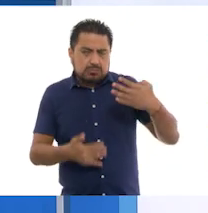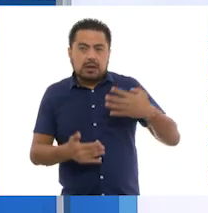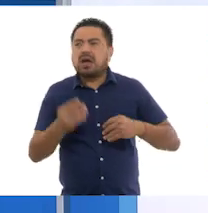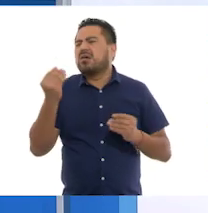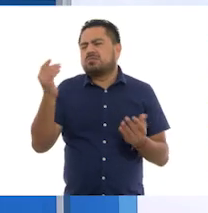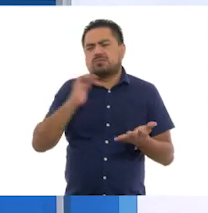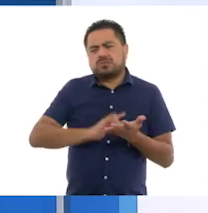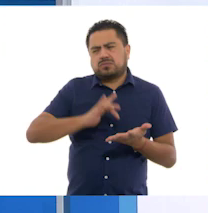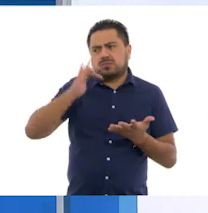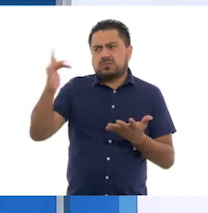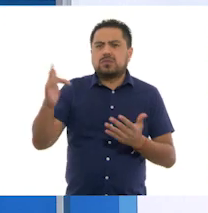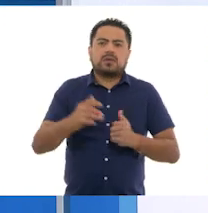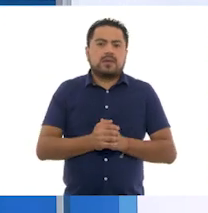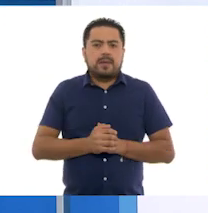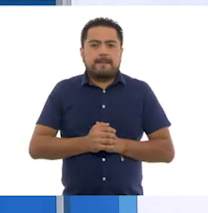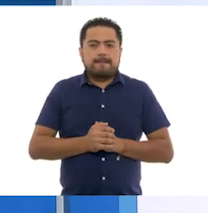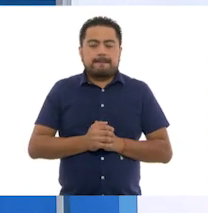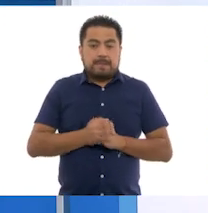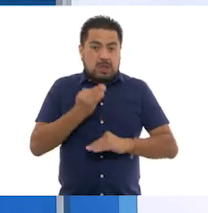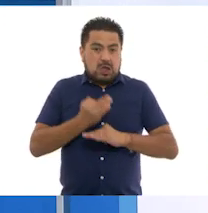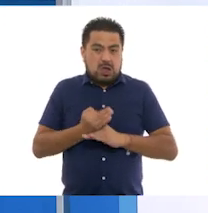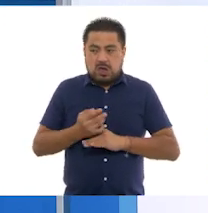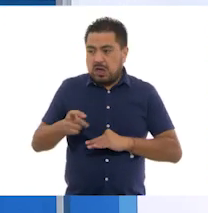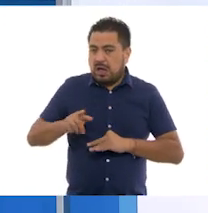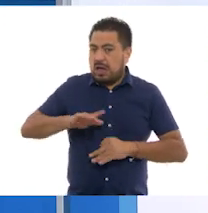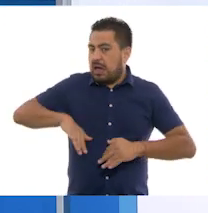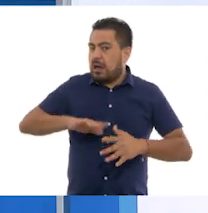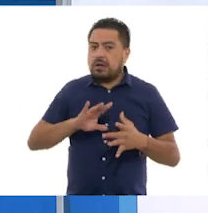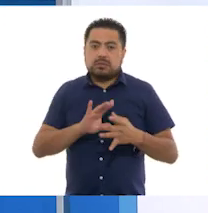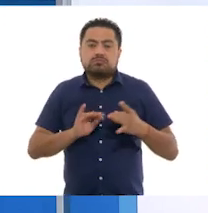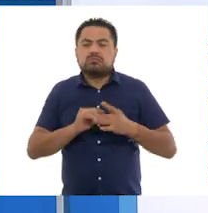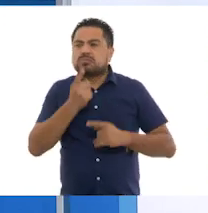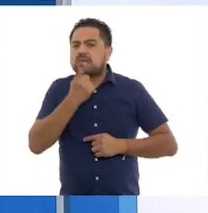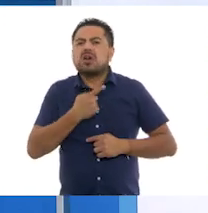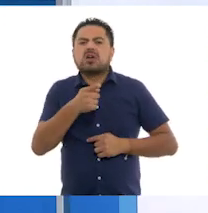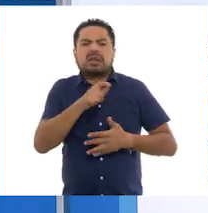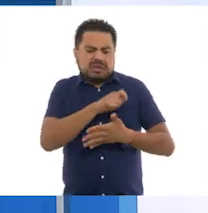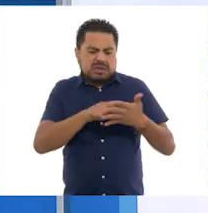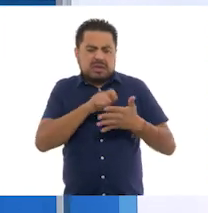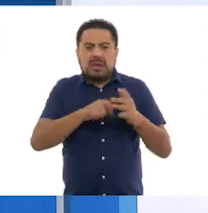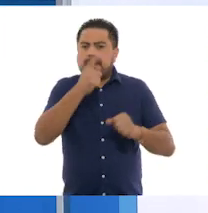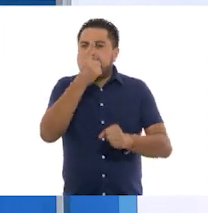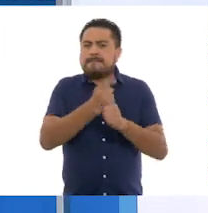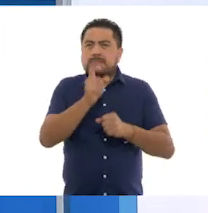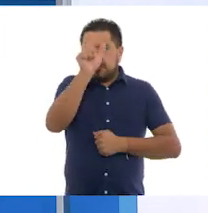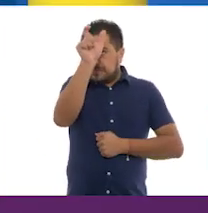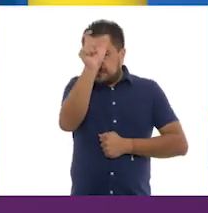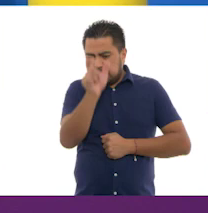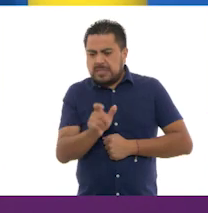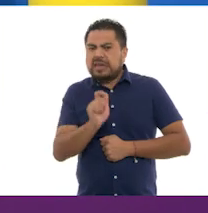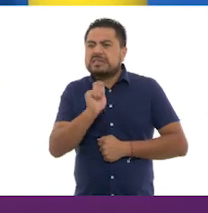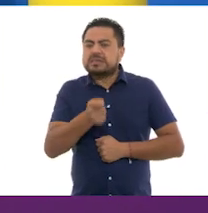Muchísimas gracias, Juan Carlos. Atendiendo lo que nos acabas de contar, ¿qué escribiríamos en la primera columna?